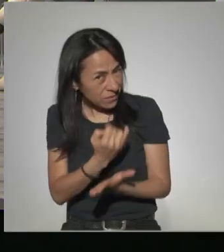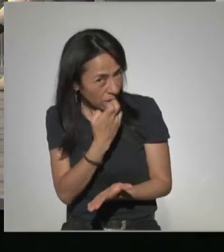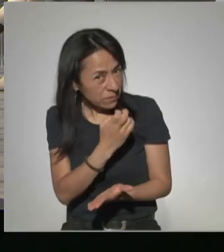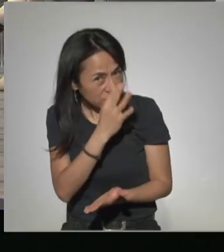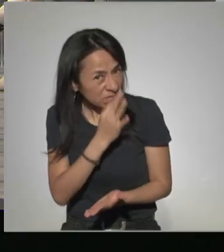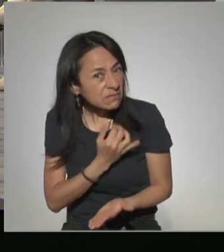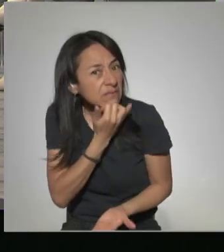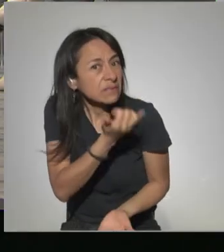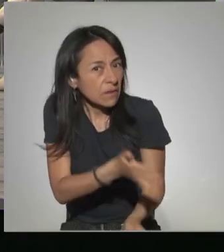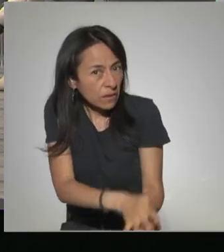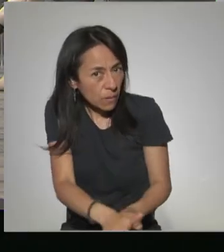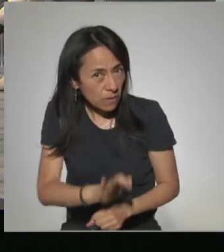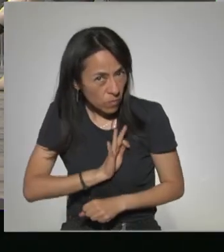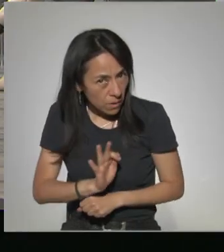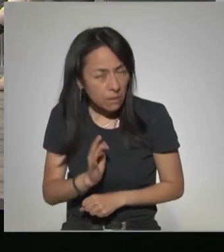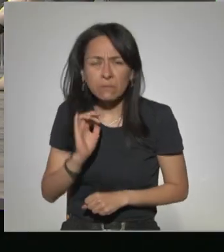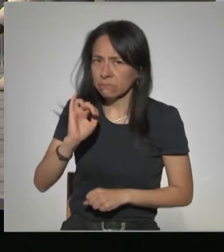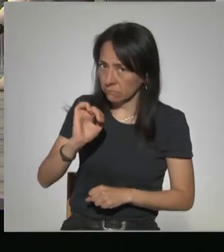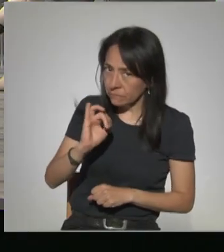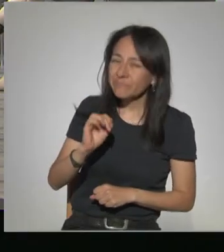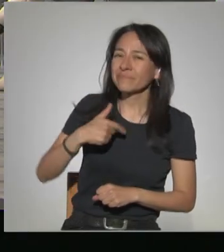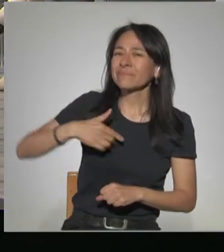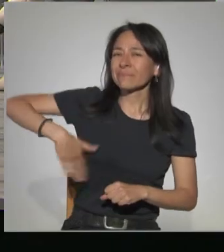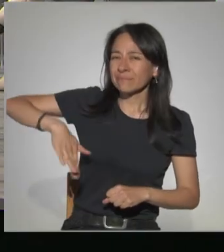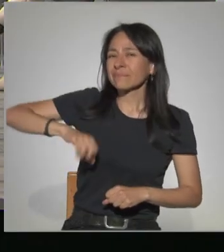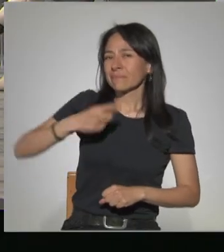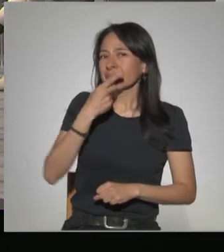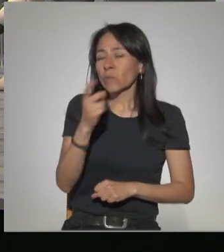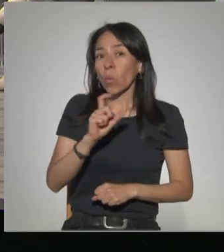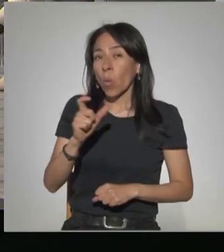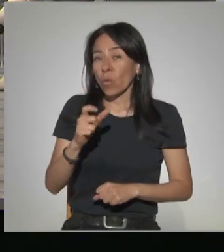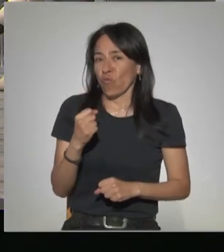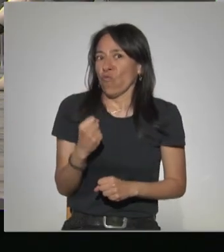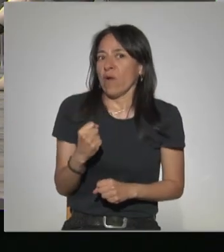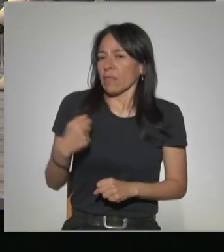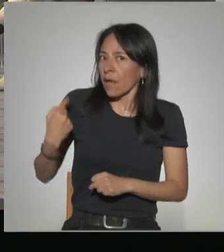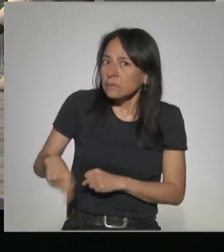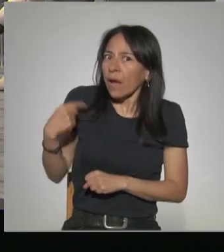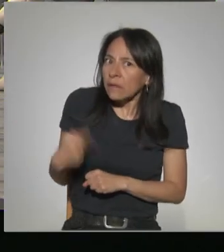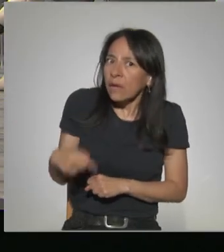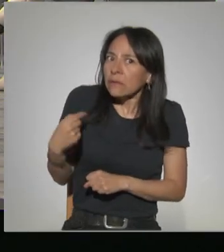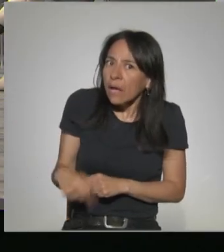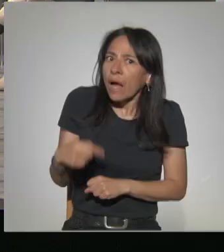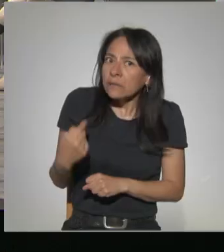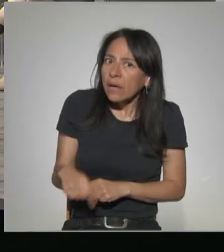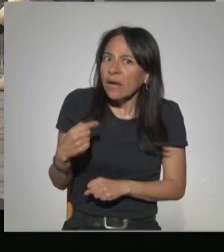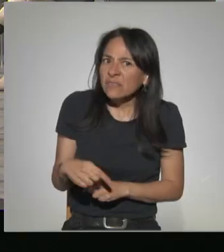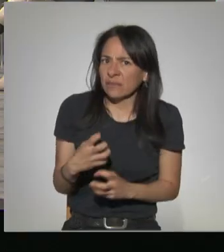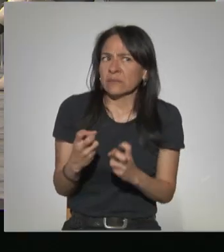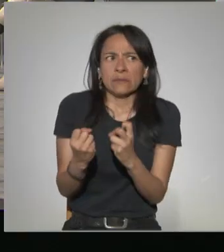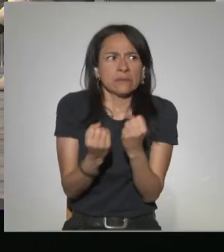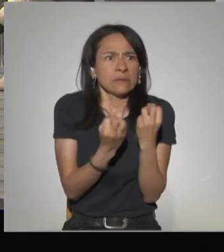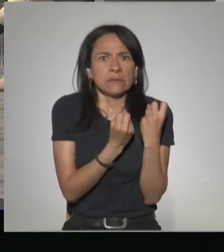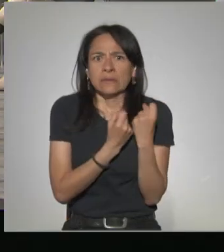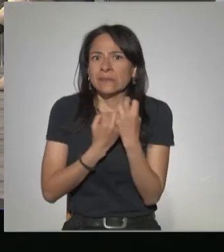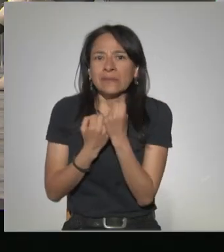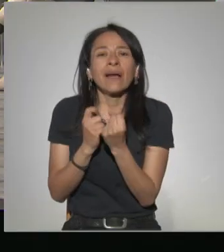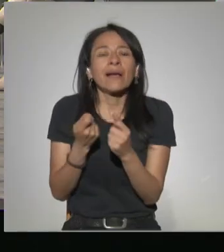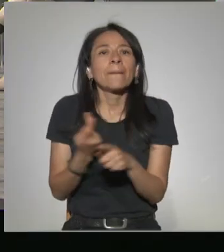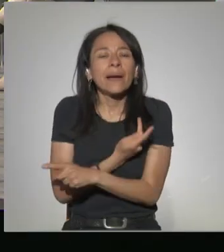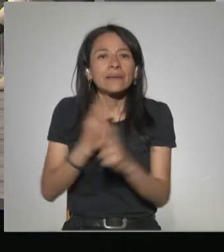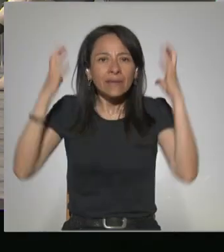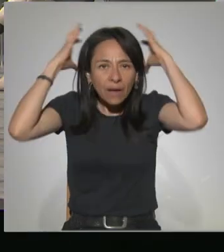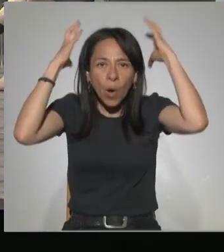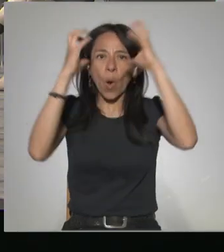hay niveles de cortisol elevados y continuamente, digamos que disminuye, ¿no?, la función de la corteza